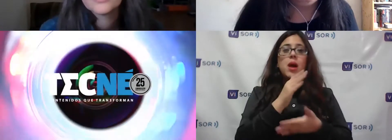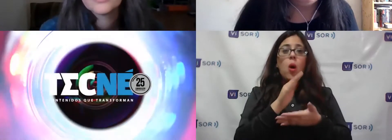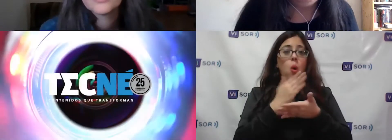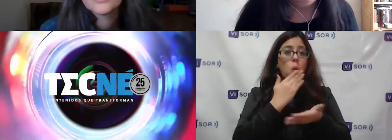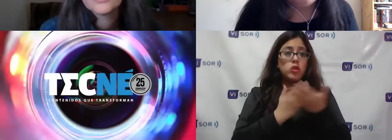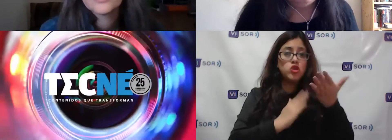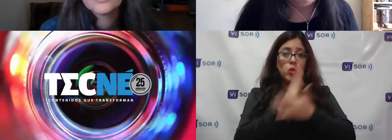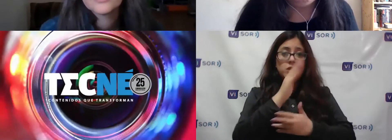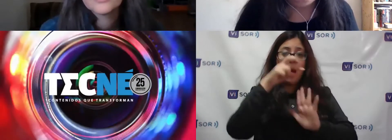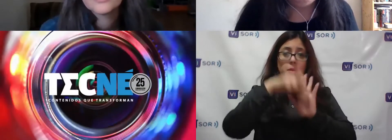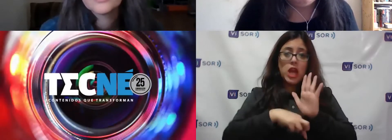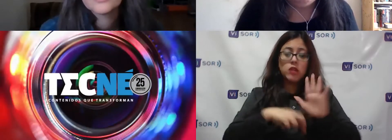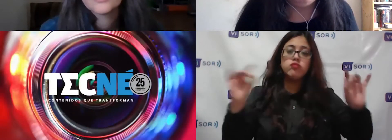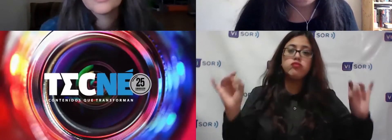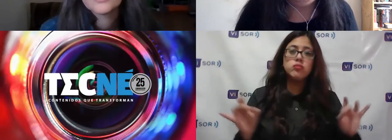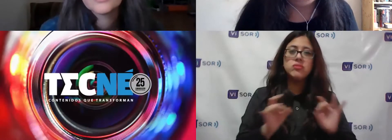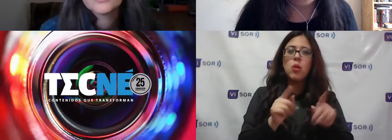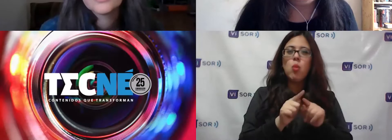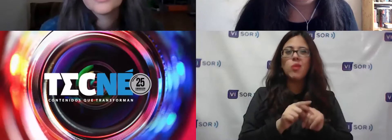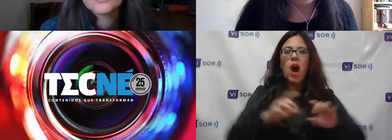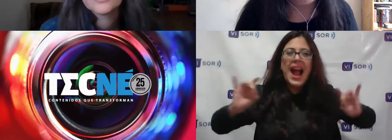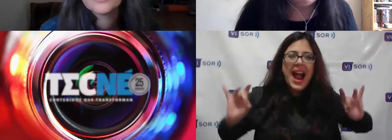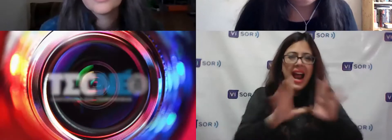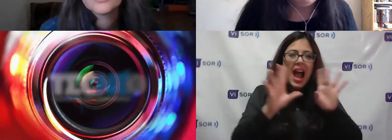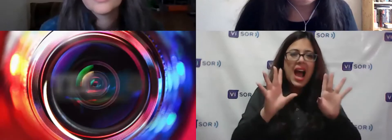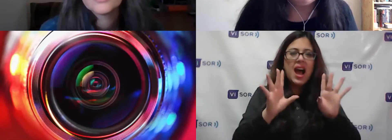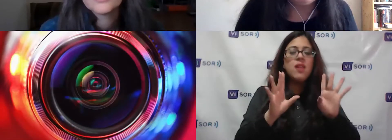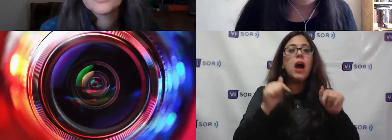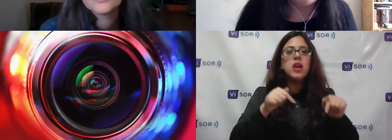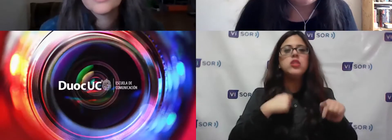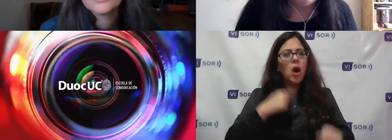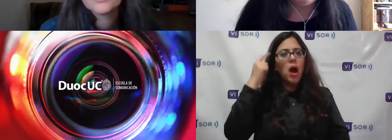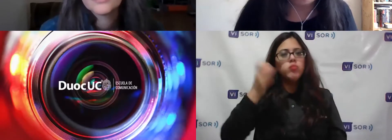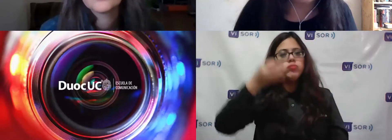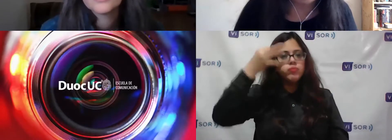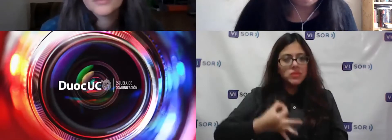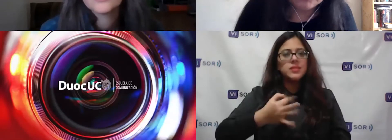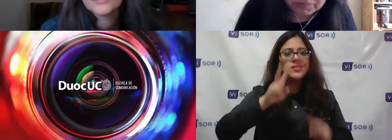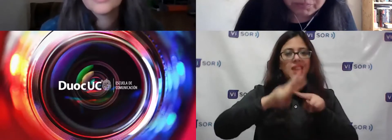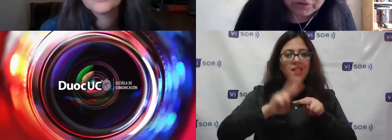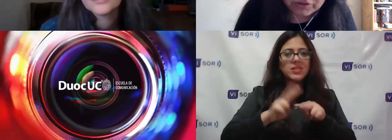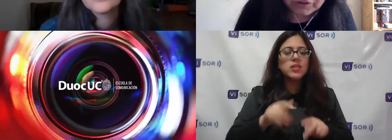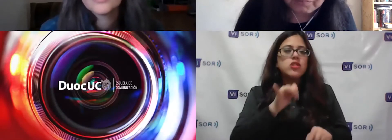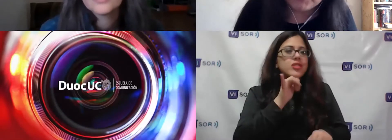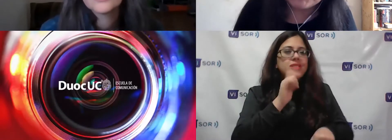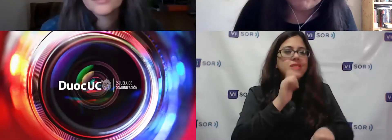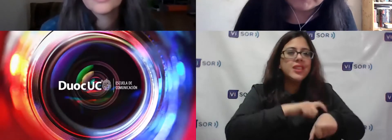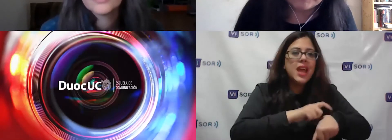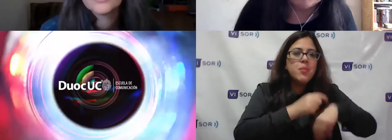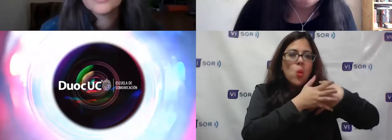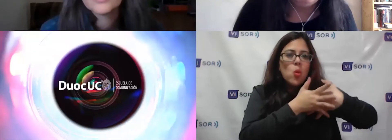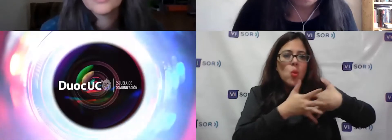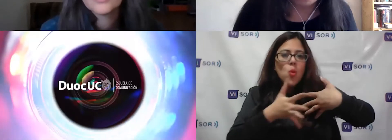salvo que salga algo muy muy grave yo yo es parte con la convicción de que se va a hacer no sé cuánto tiempo pero